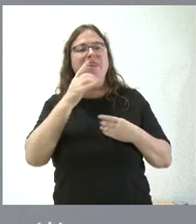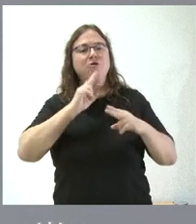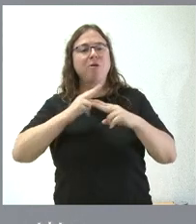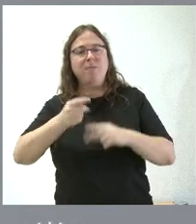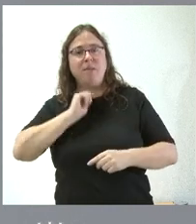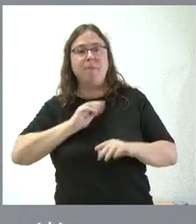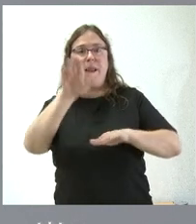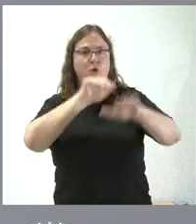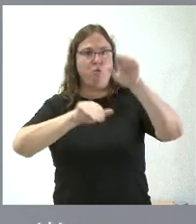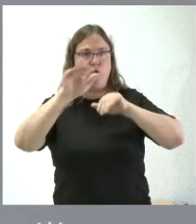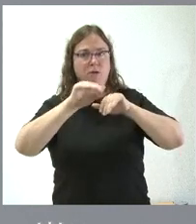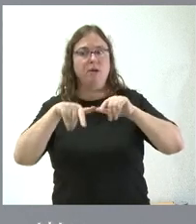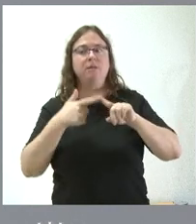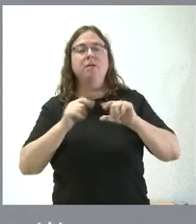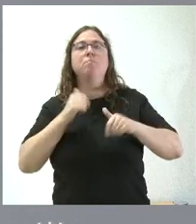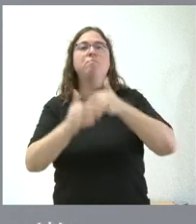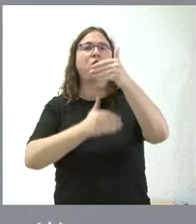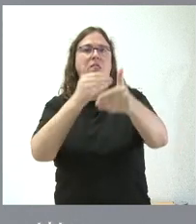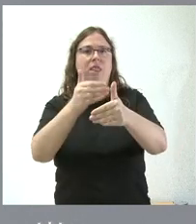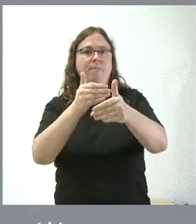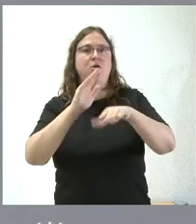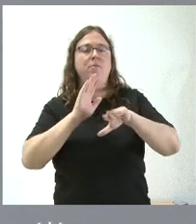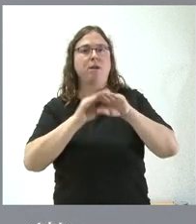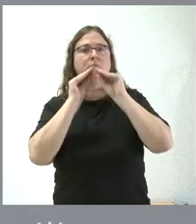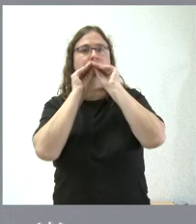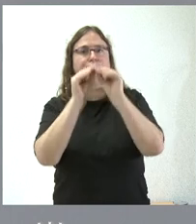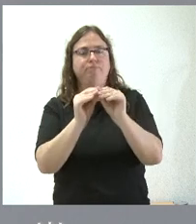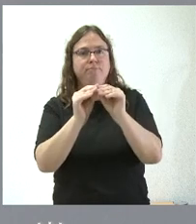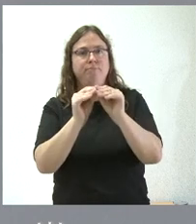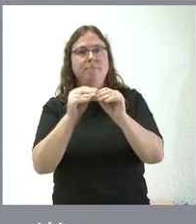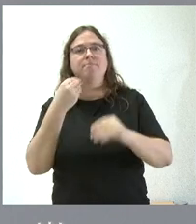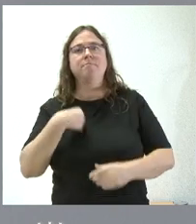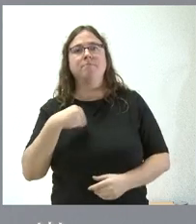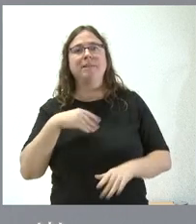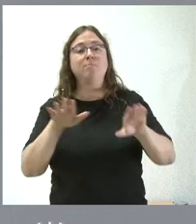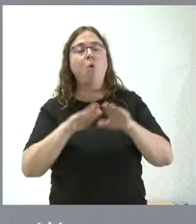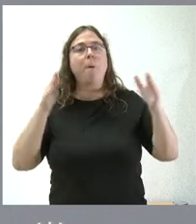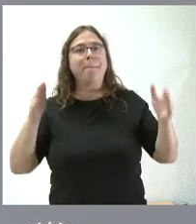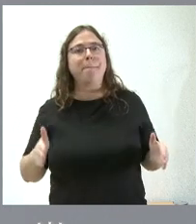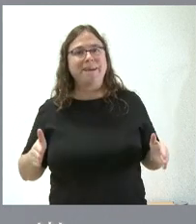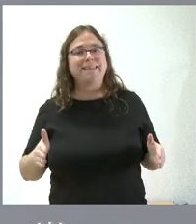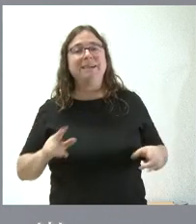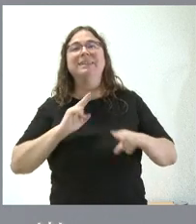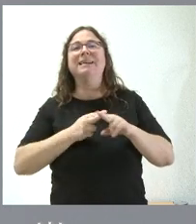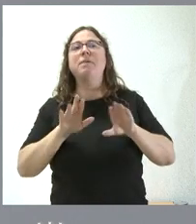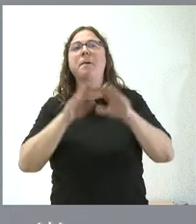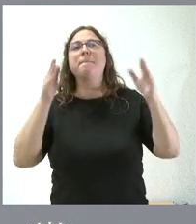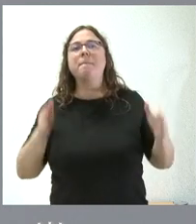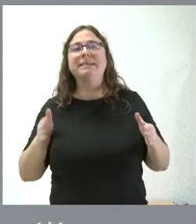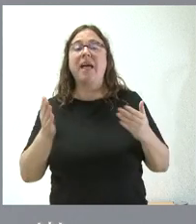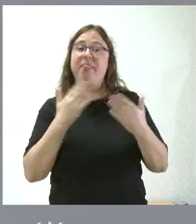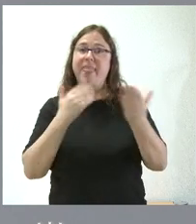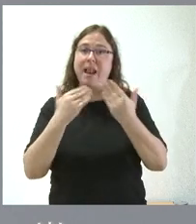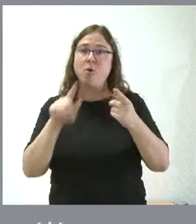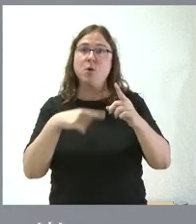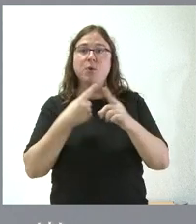convocados y por tanto noos ya hemos iniciado el procedimiento para llevar a cabo el intento de estas mesas que son mesas no solamente de diálogo sino